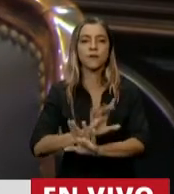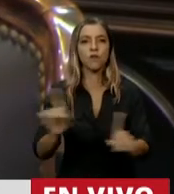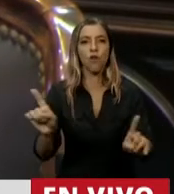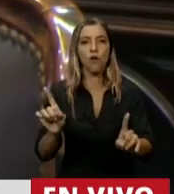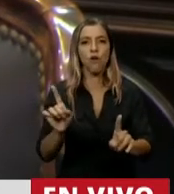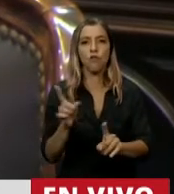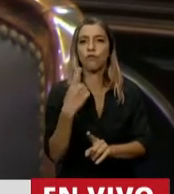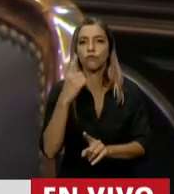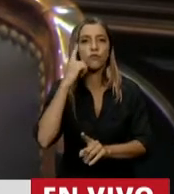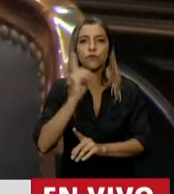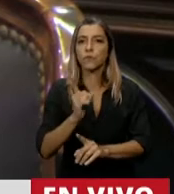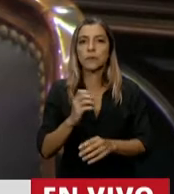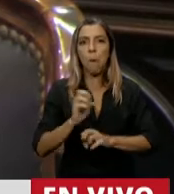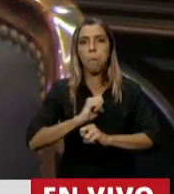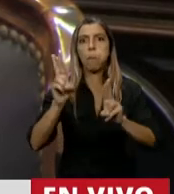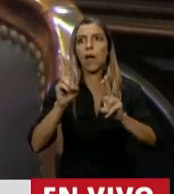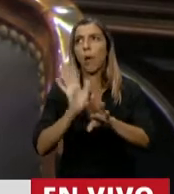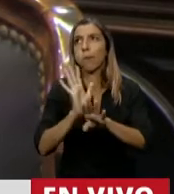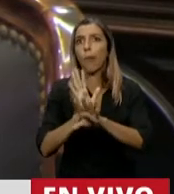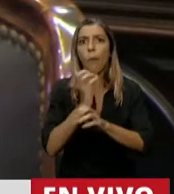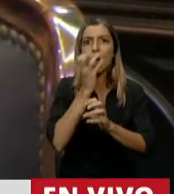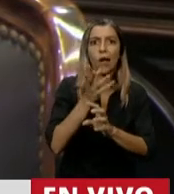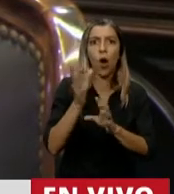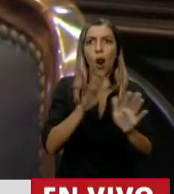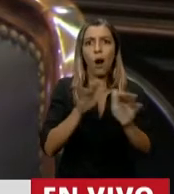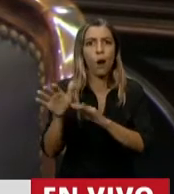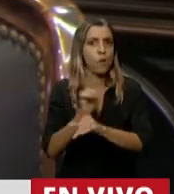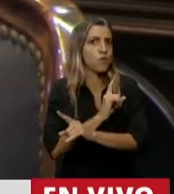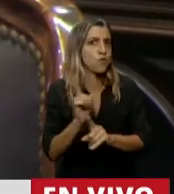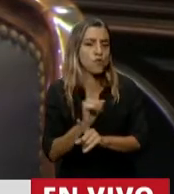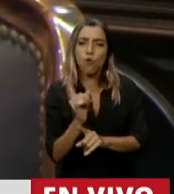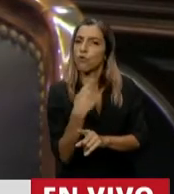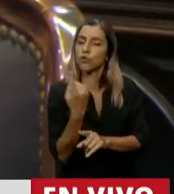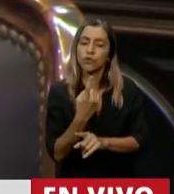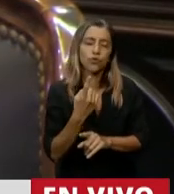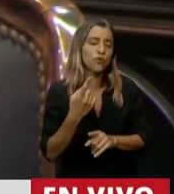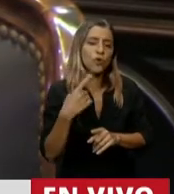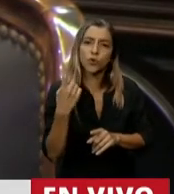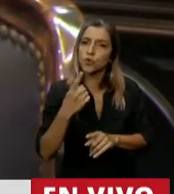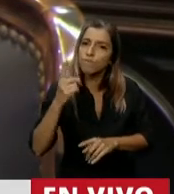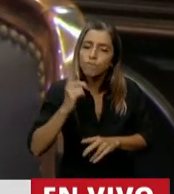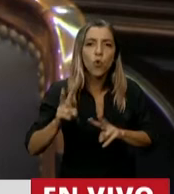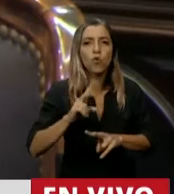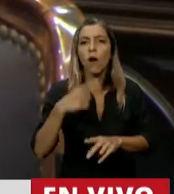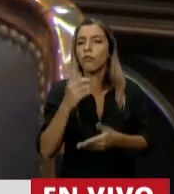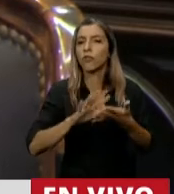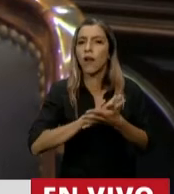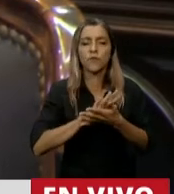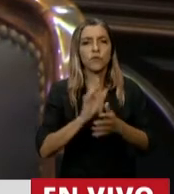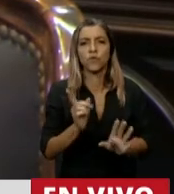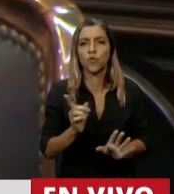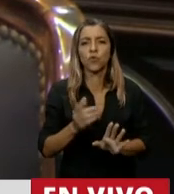y en este sentido también reivindicar a la ex diputada carrió que fue parte de ese proceso